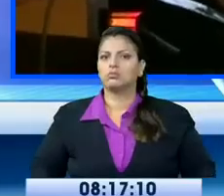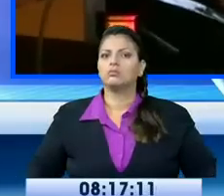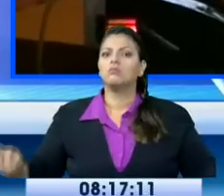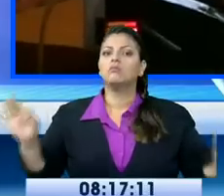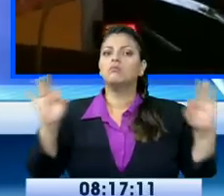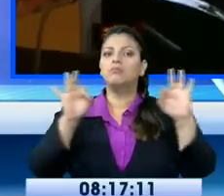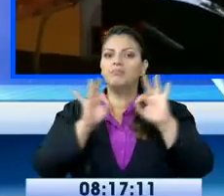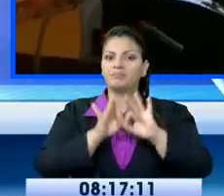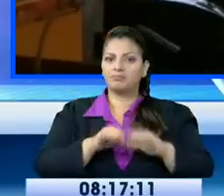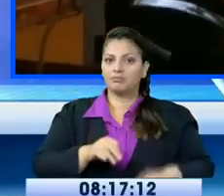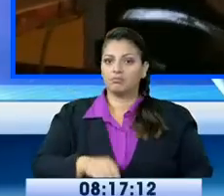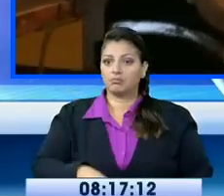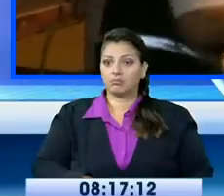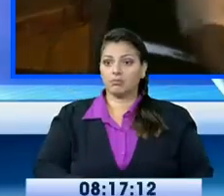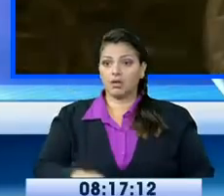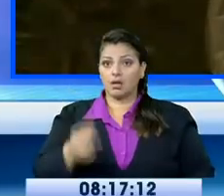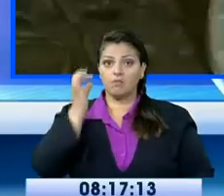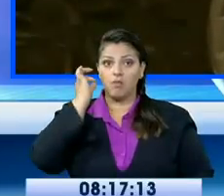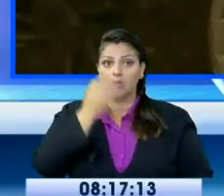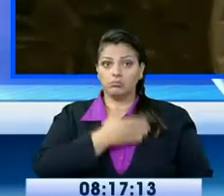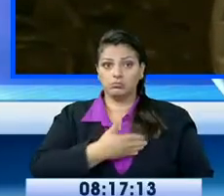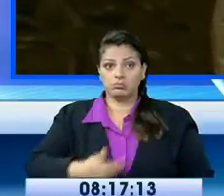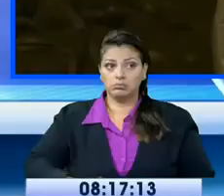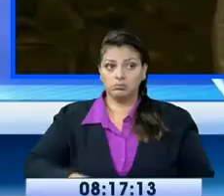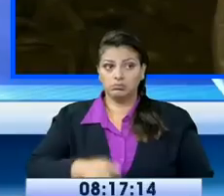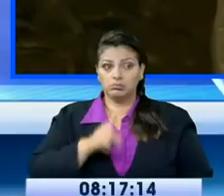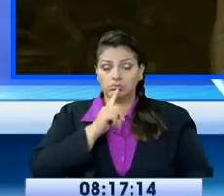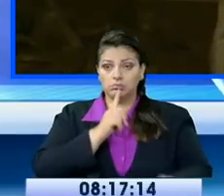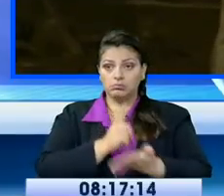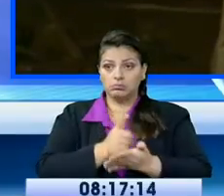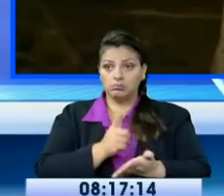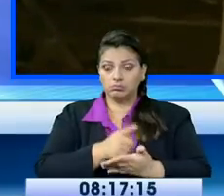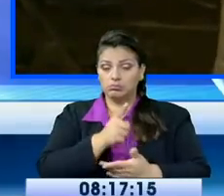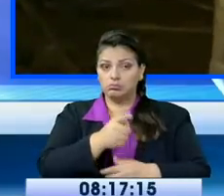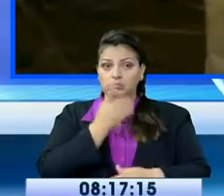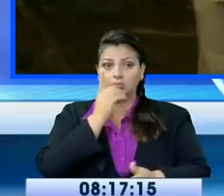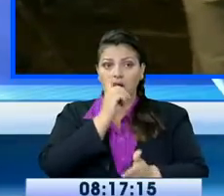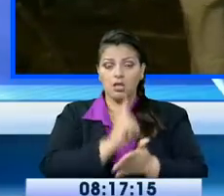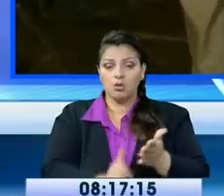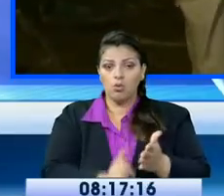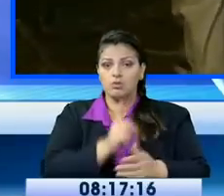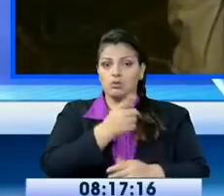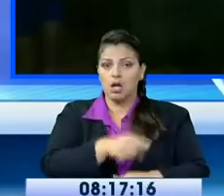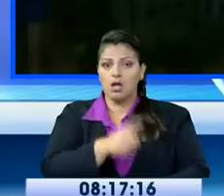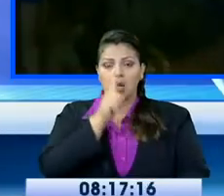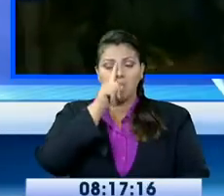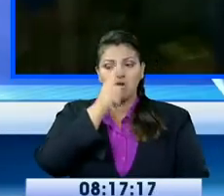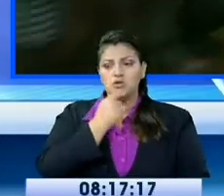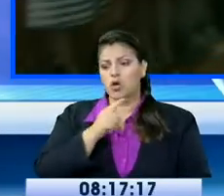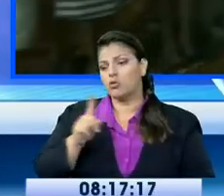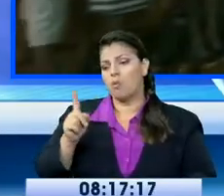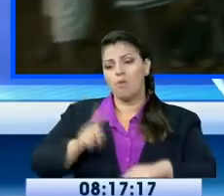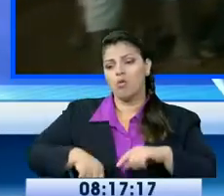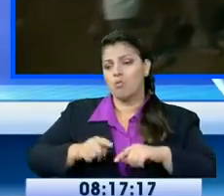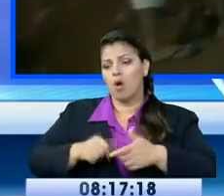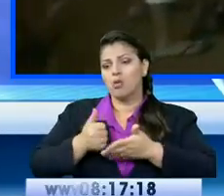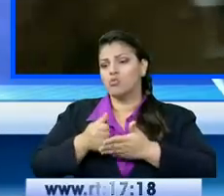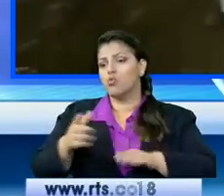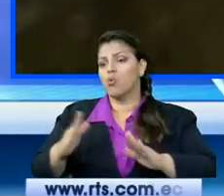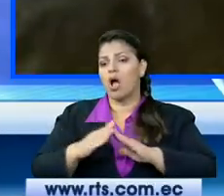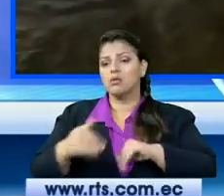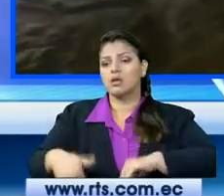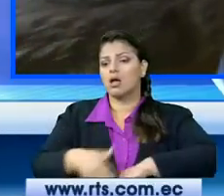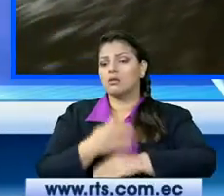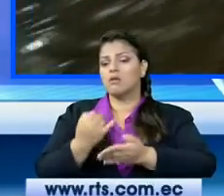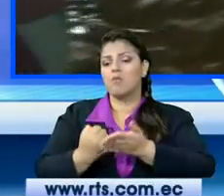es verdad la acusación de la señora presidenta del sector, si es verdad que llegó a la fiscalía y le dijeron que por falta de un croquis no podía hacer nada. Que regrese el